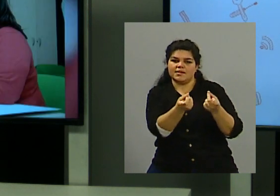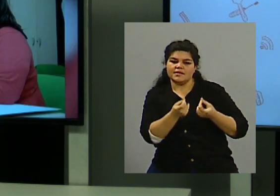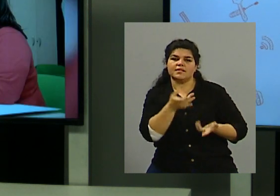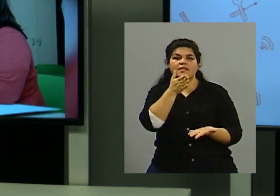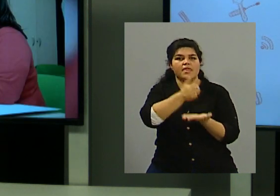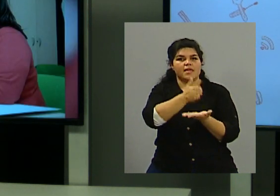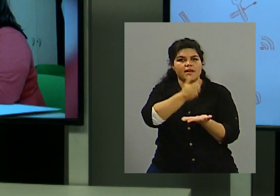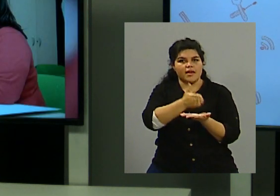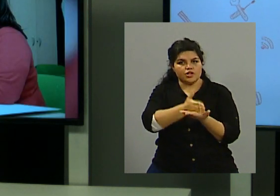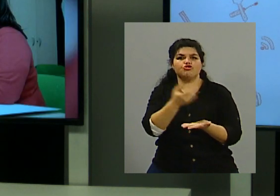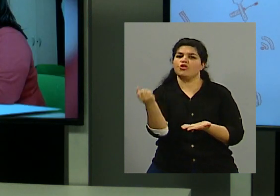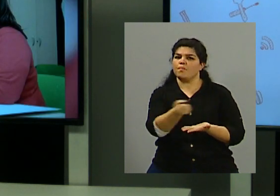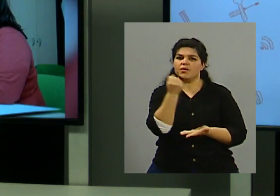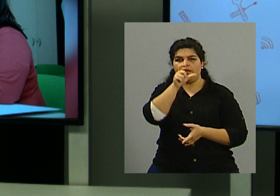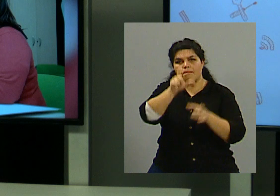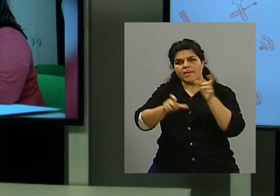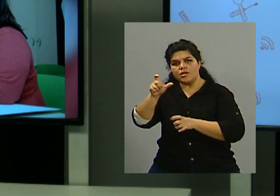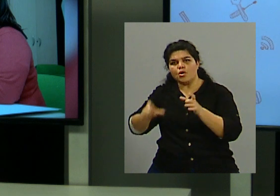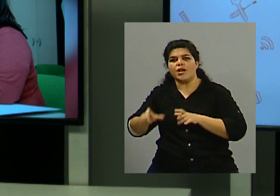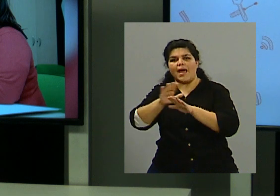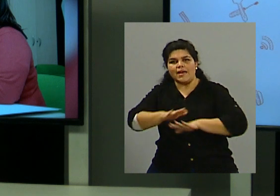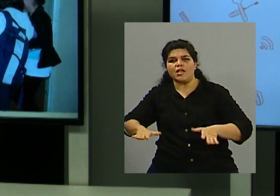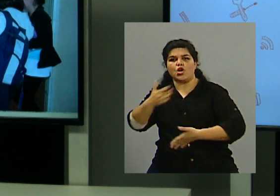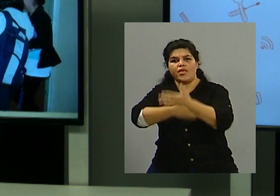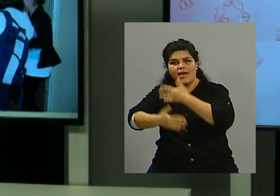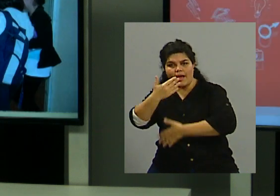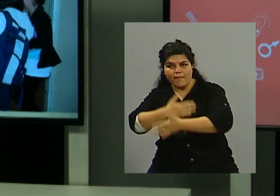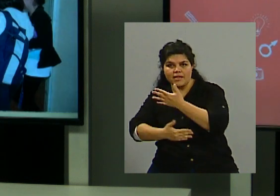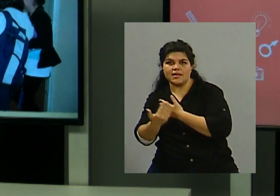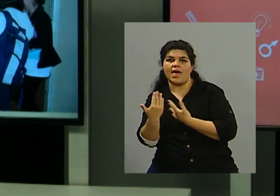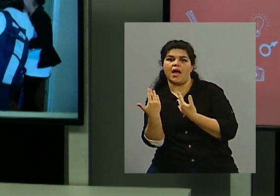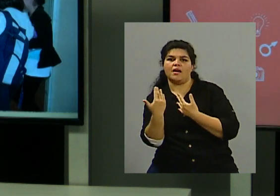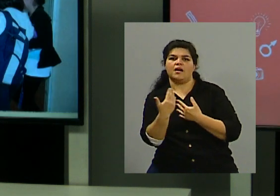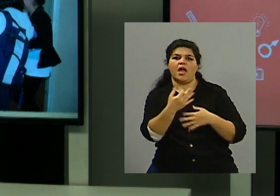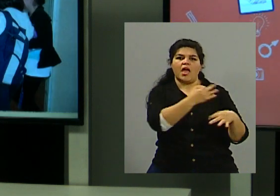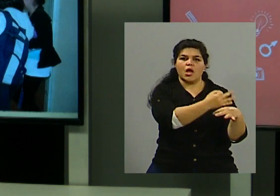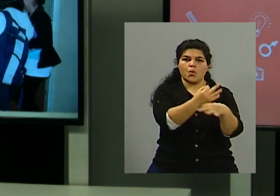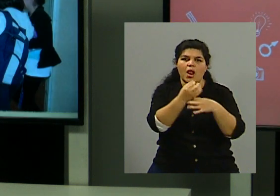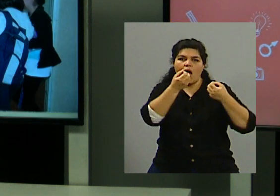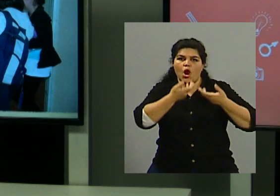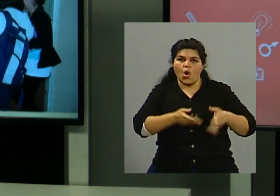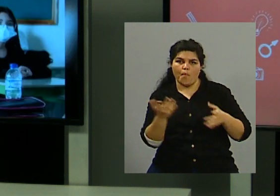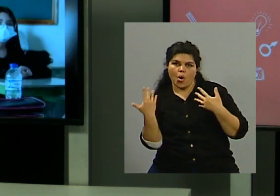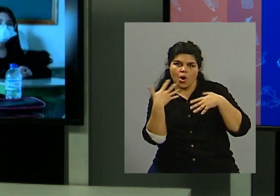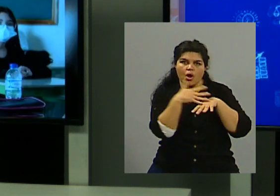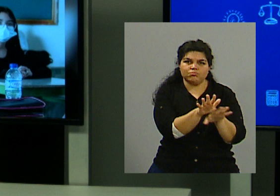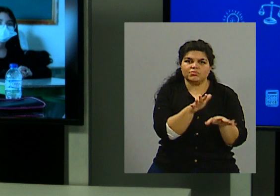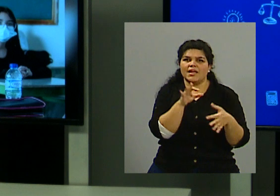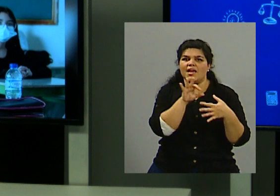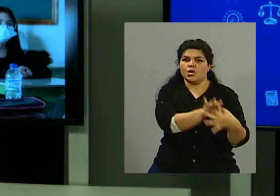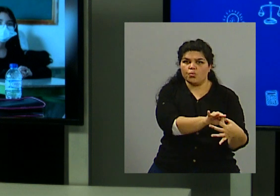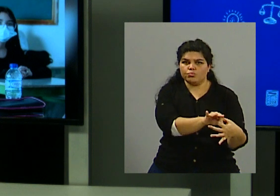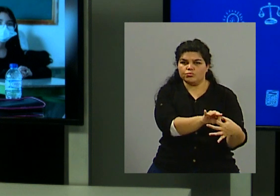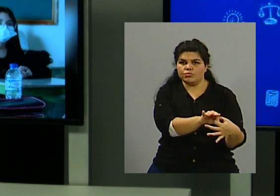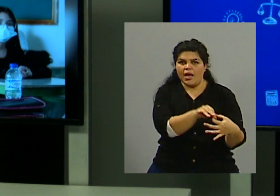educación, de la inclusión de los chicos con discapacidad en la educación común. Yo creo que acá hay un punto, por lo menos para mí, desde mi